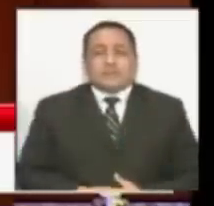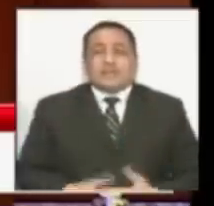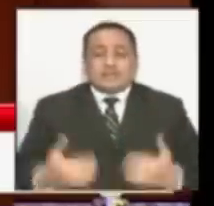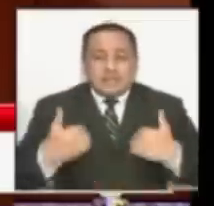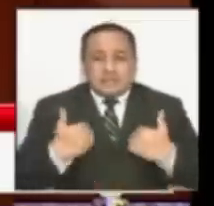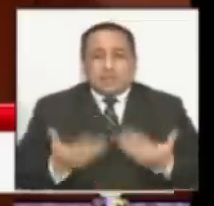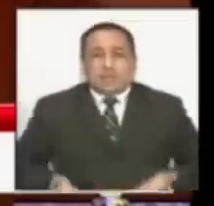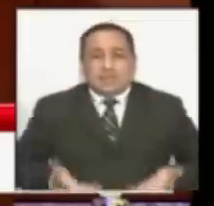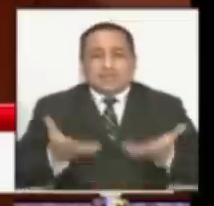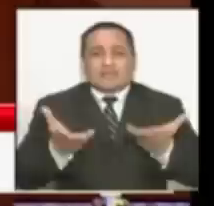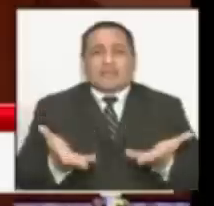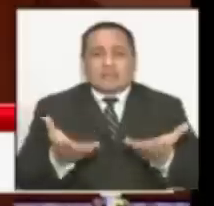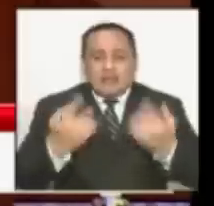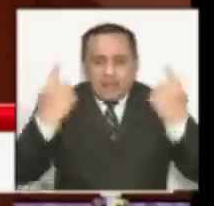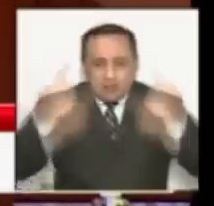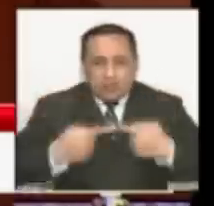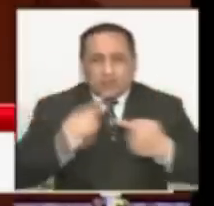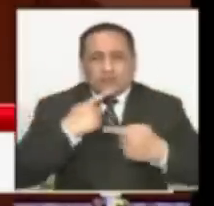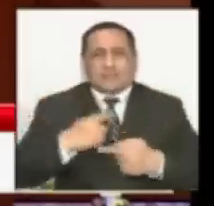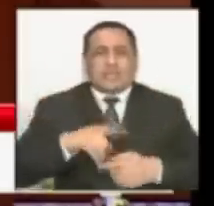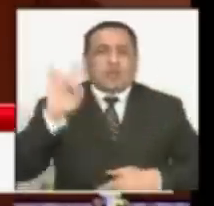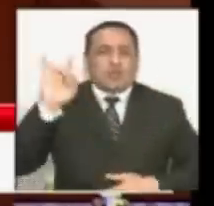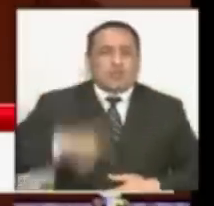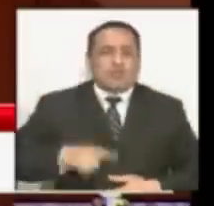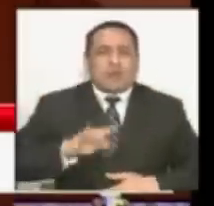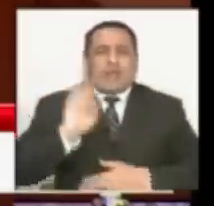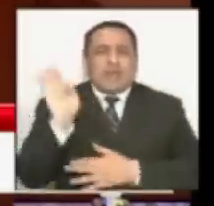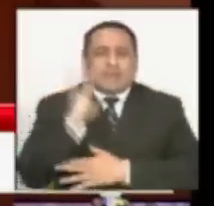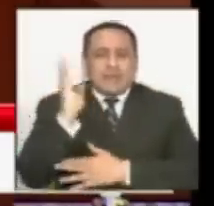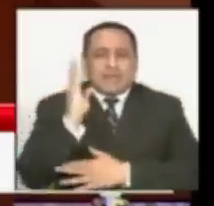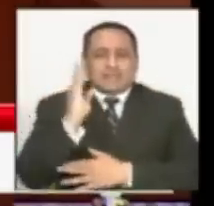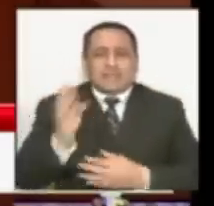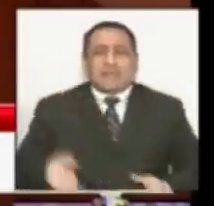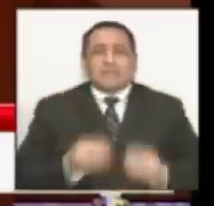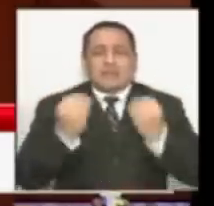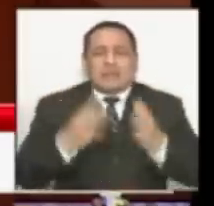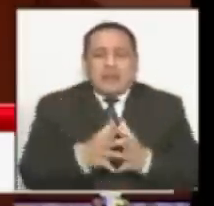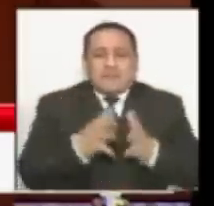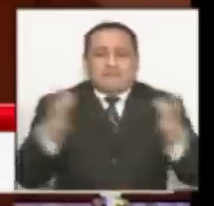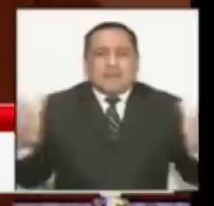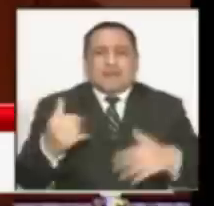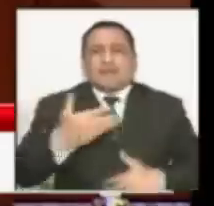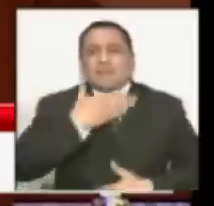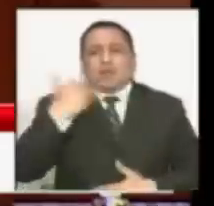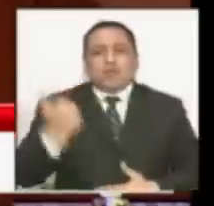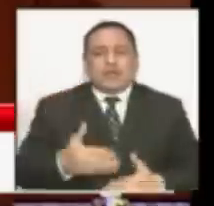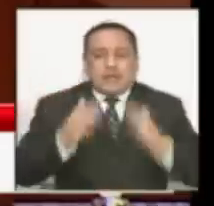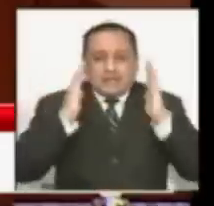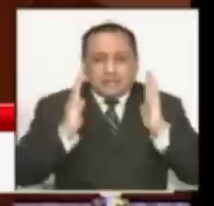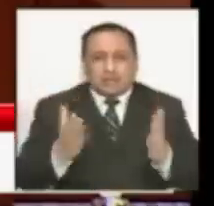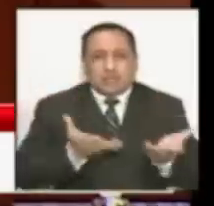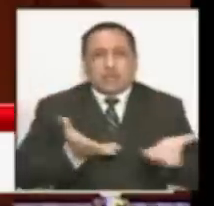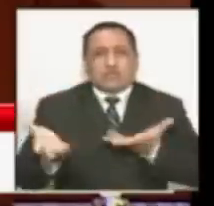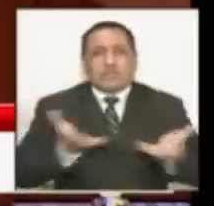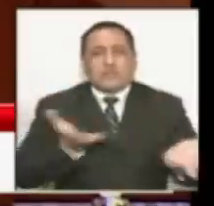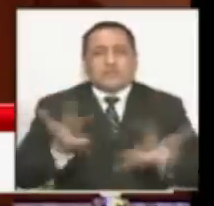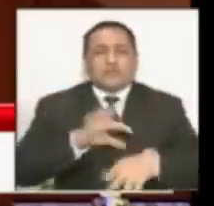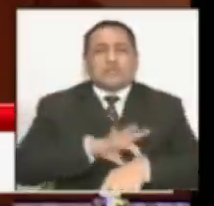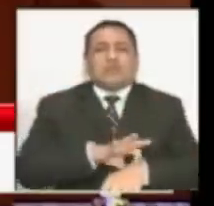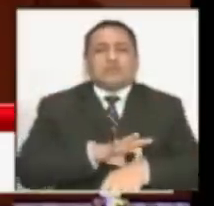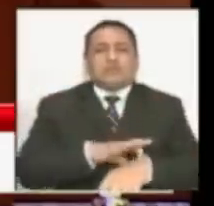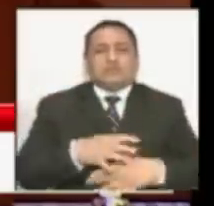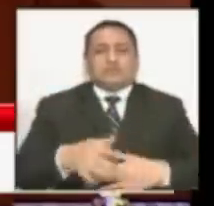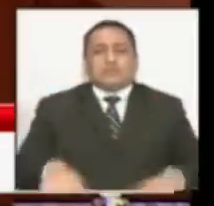Pondremos en práctica también medidas de emergencia para ampliar y mejorar la atención de los servicios de